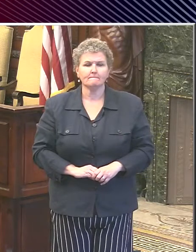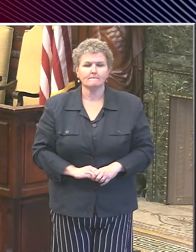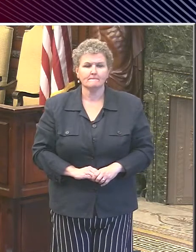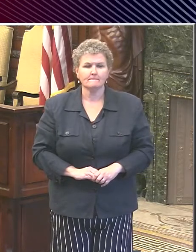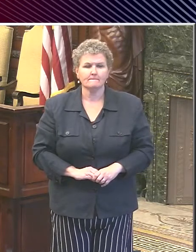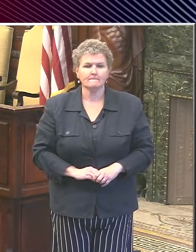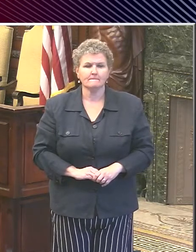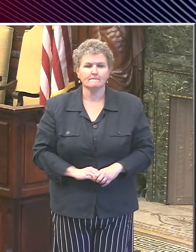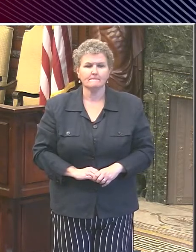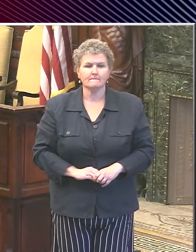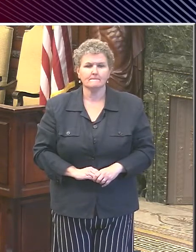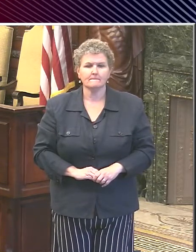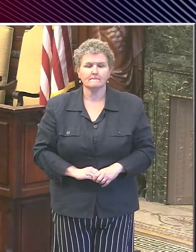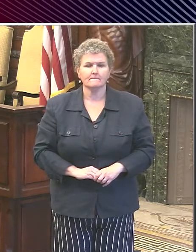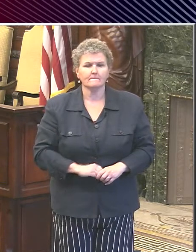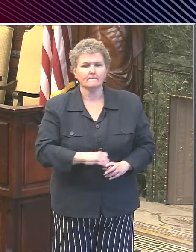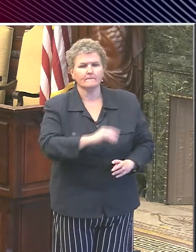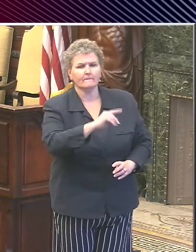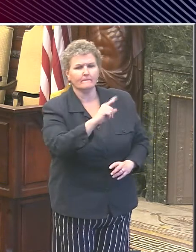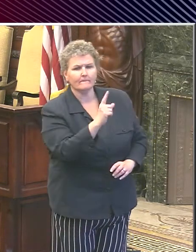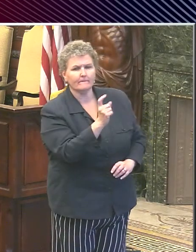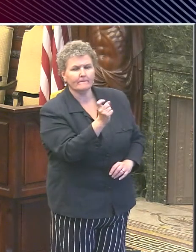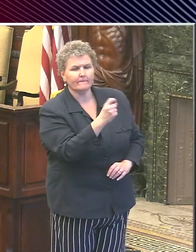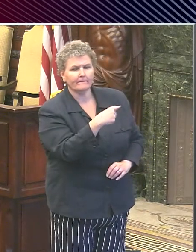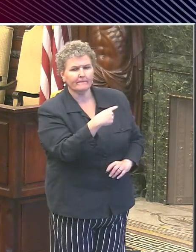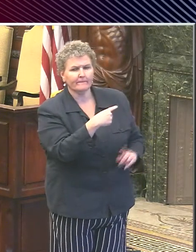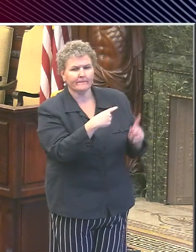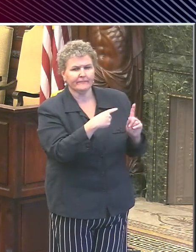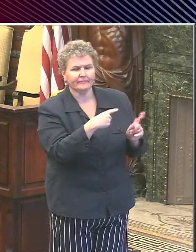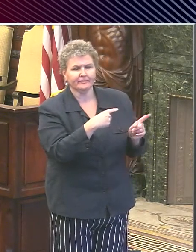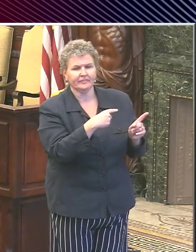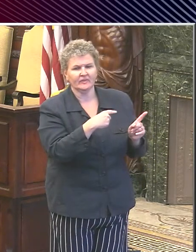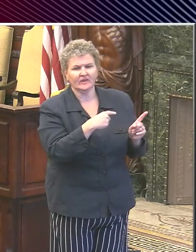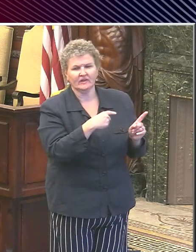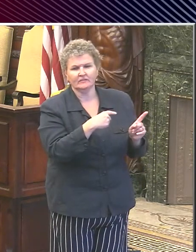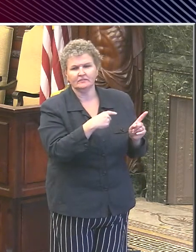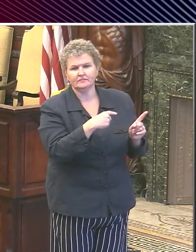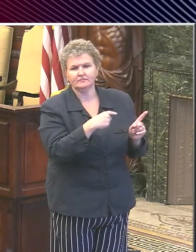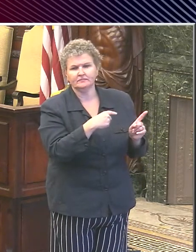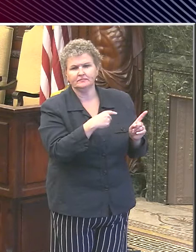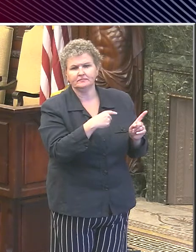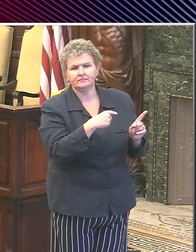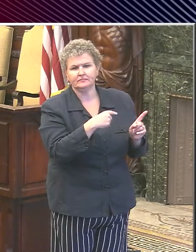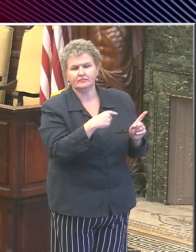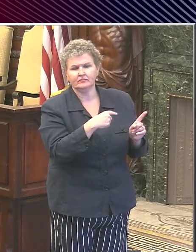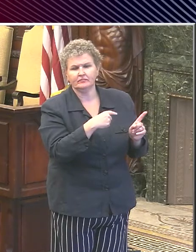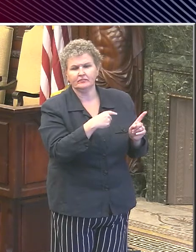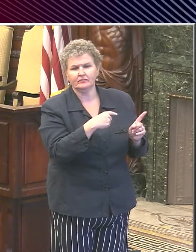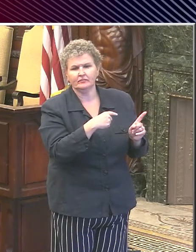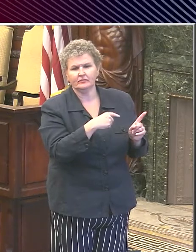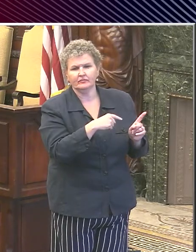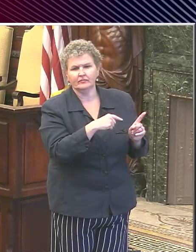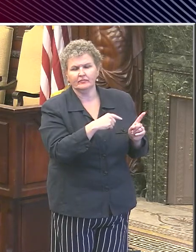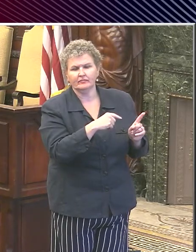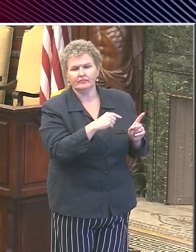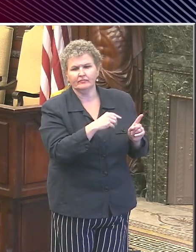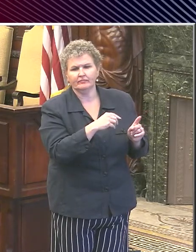comunidades? Y esa pregunta es para el alcalde o para él? ambos. Yo creo que para ambos.